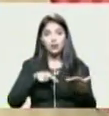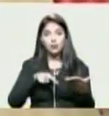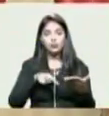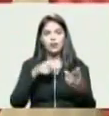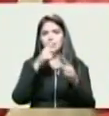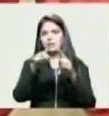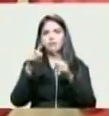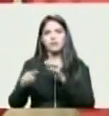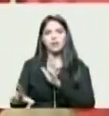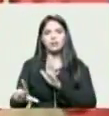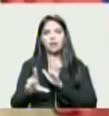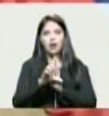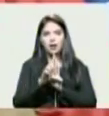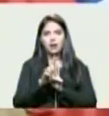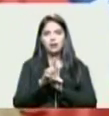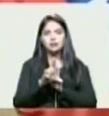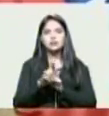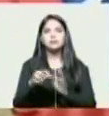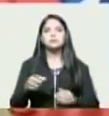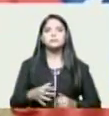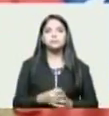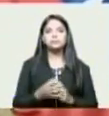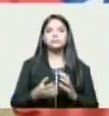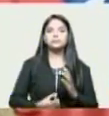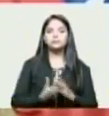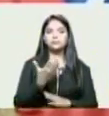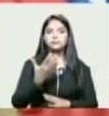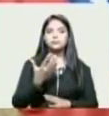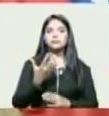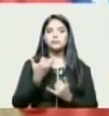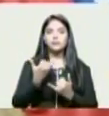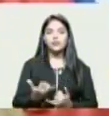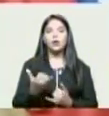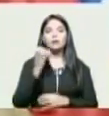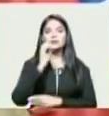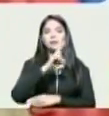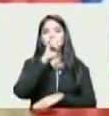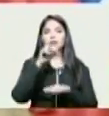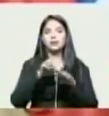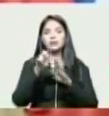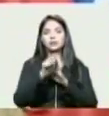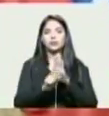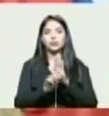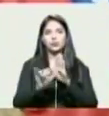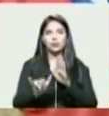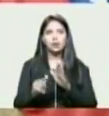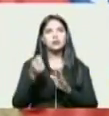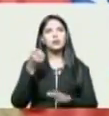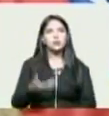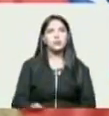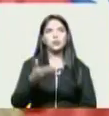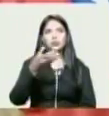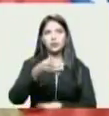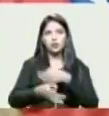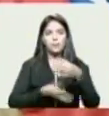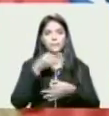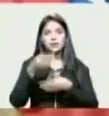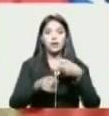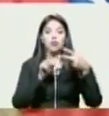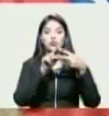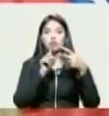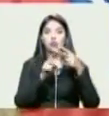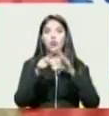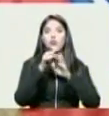leyes y actos constitutivos emanados desde esta Asamblea plenipotenciaria. Importante pues resaltar estas dos